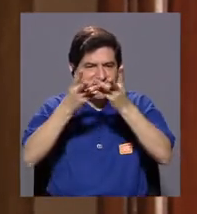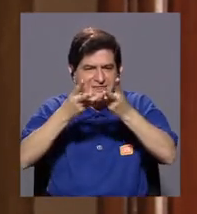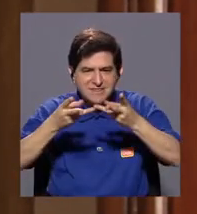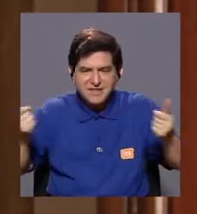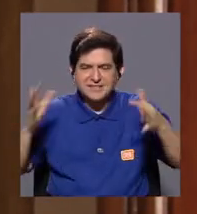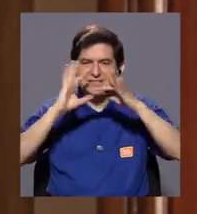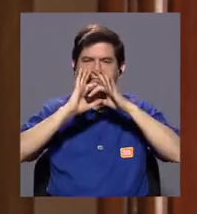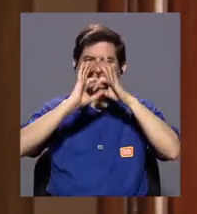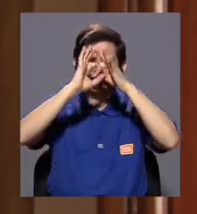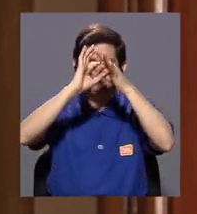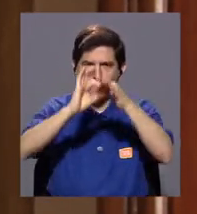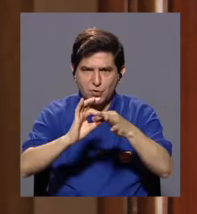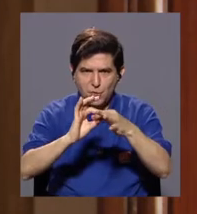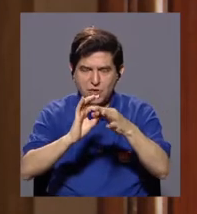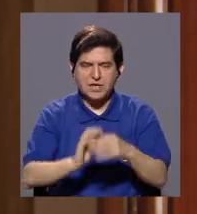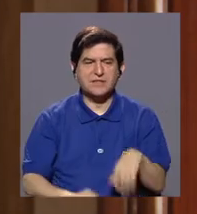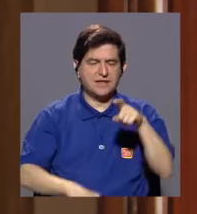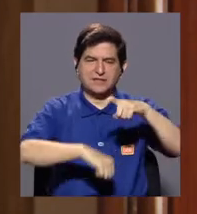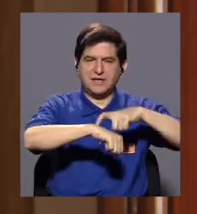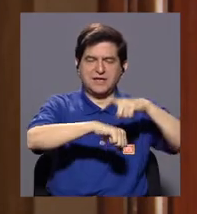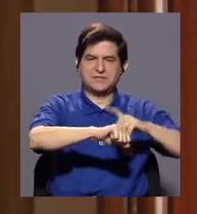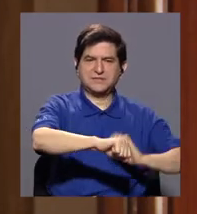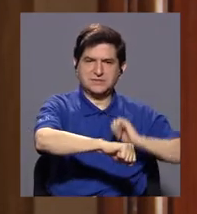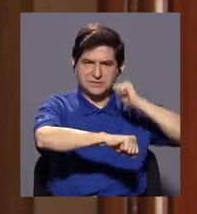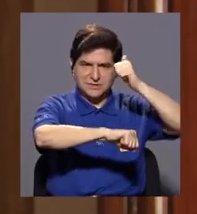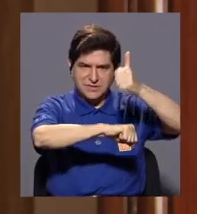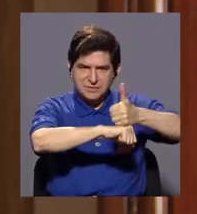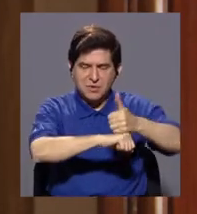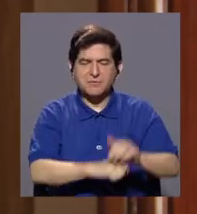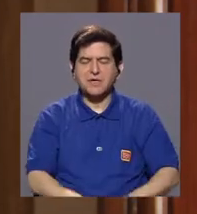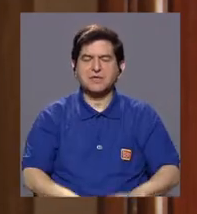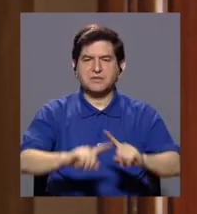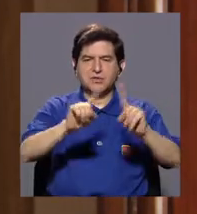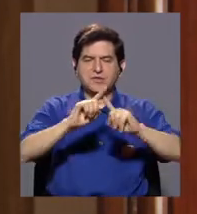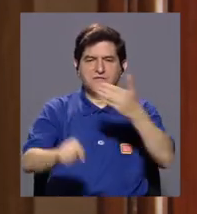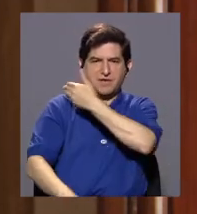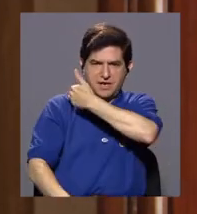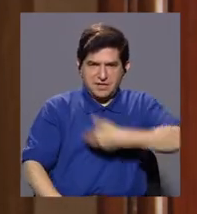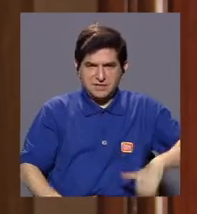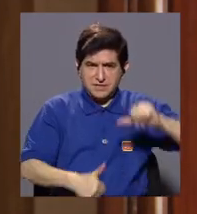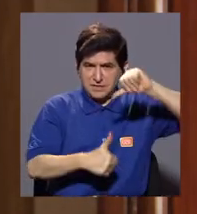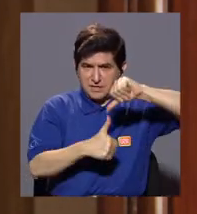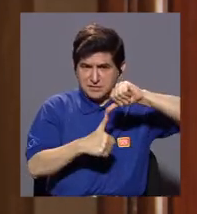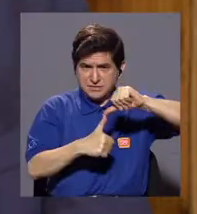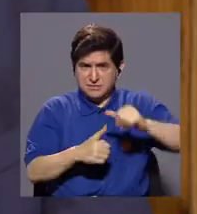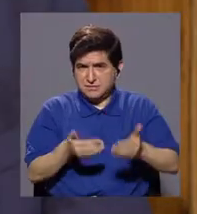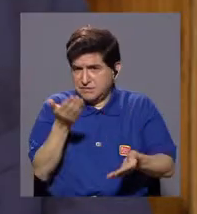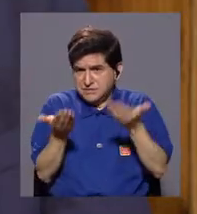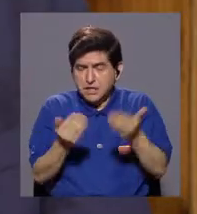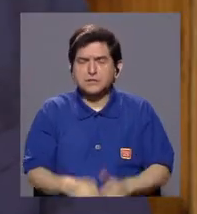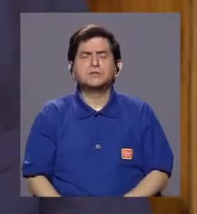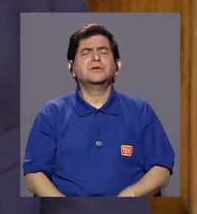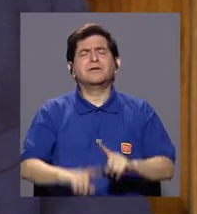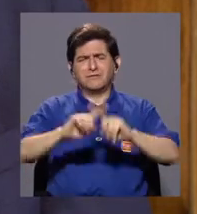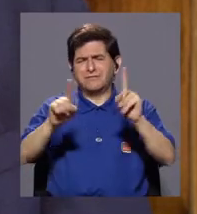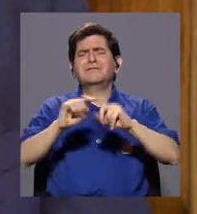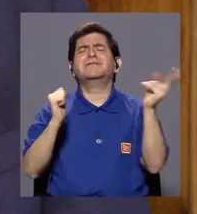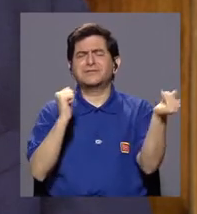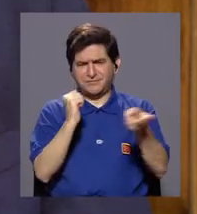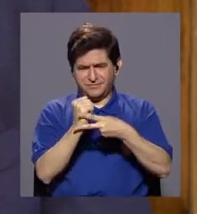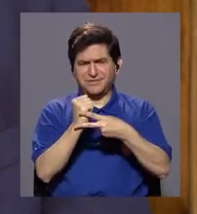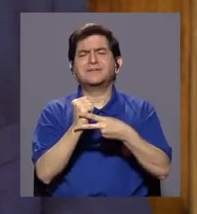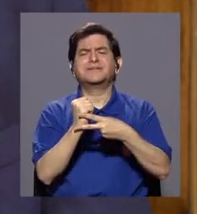desmembrar la unidad que se estaba logrando entre los presidentes centroamericanos? Muchas